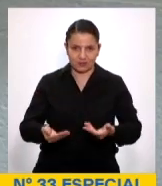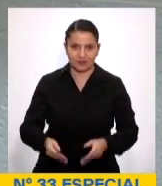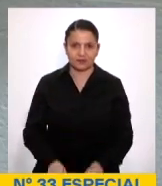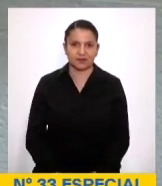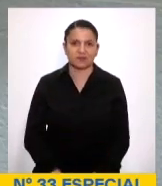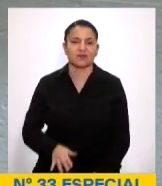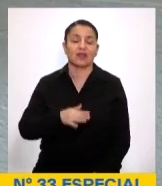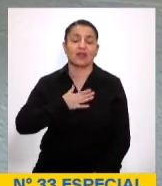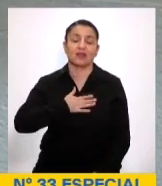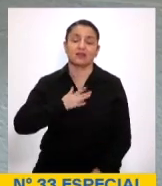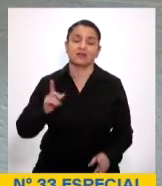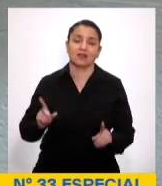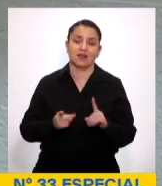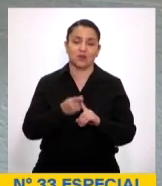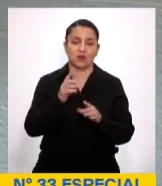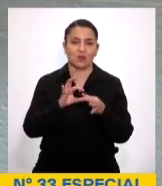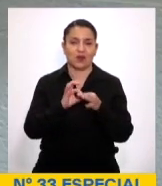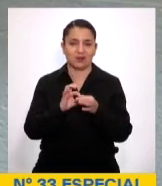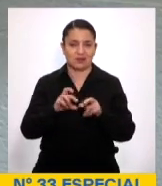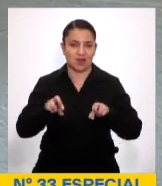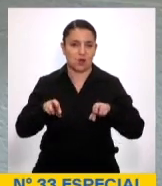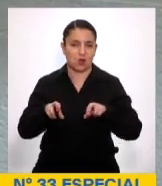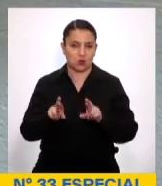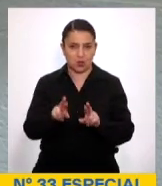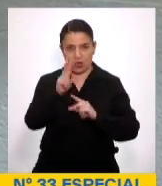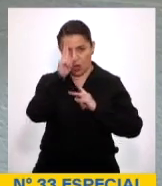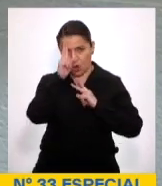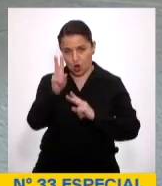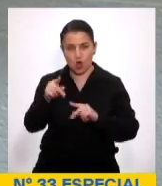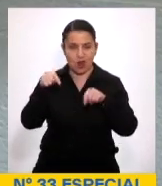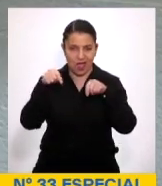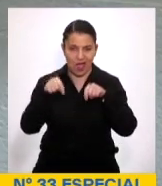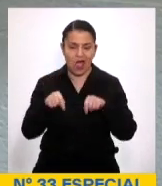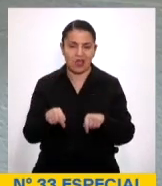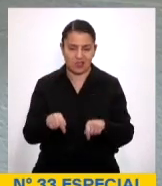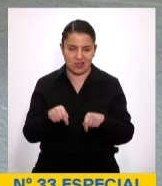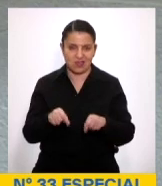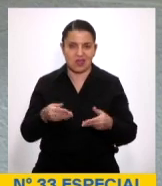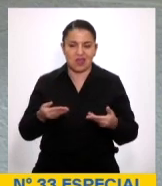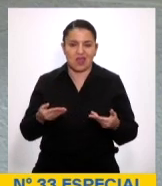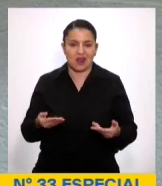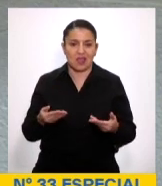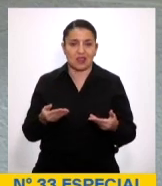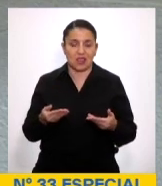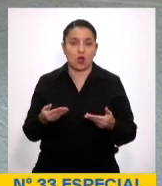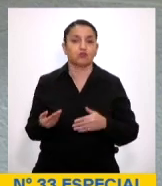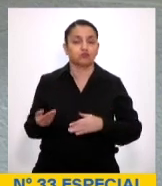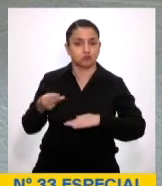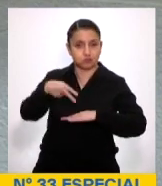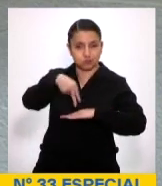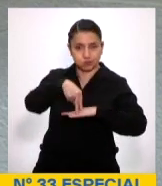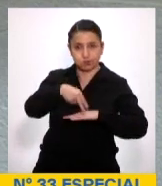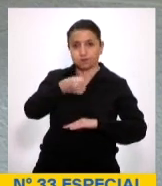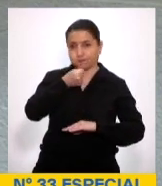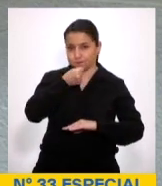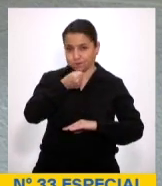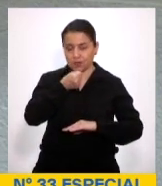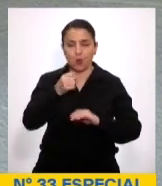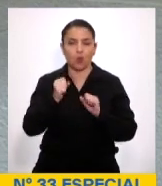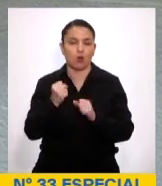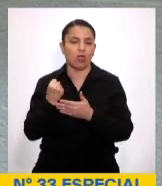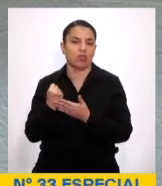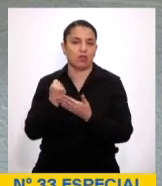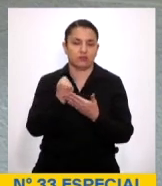quisiera en primer lugar agradecer la oportunidad y el honor de estar aquí presente en este testera para poder contribuir en